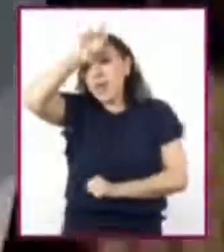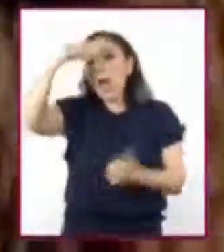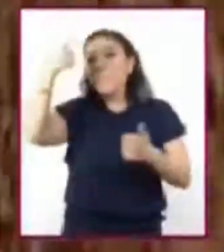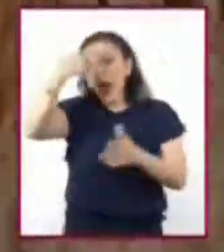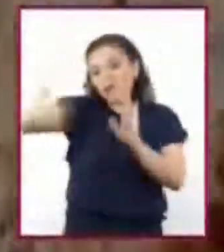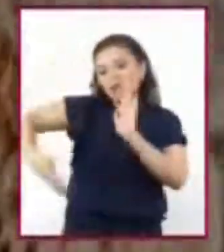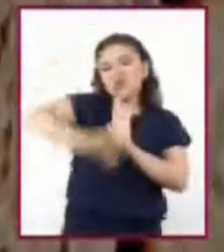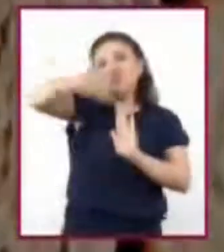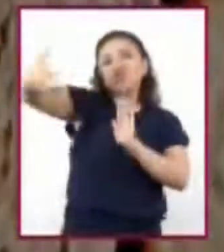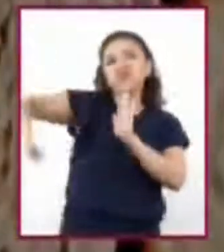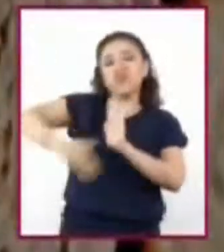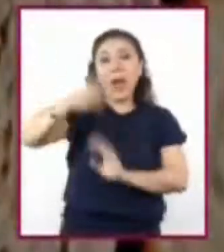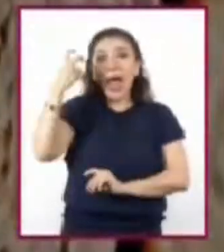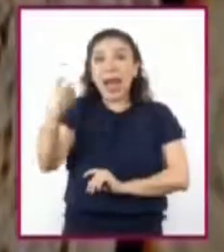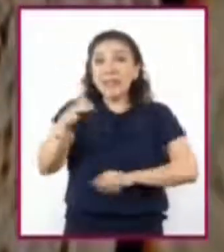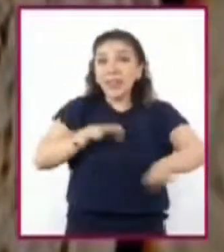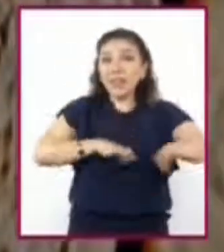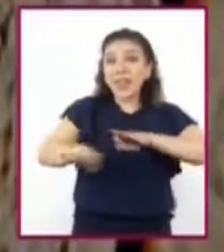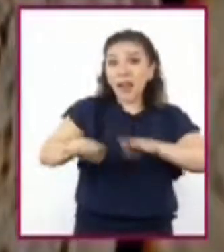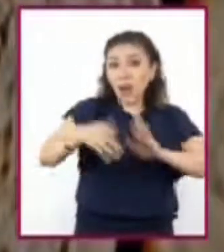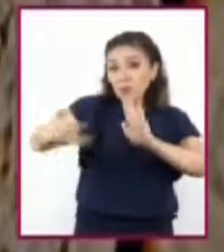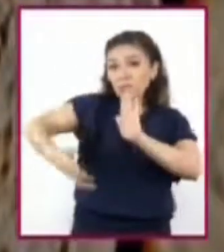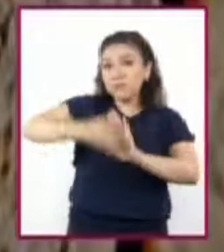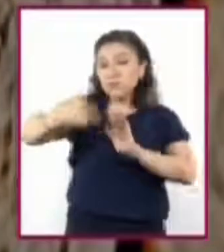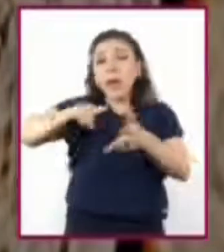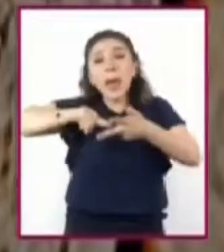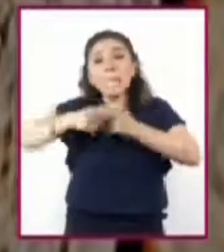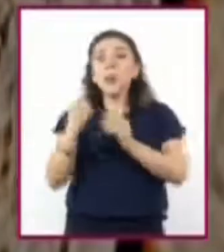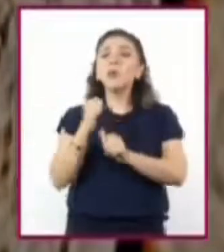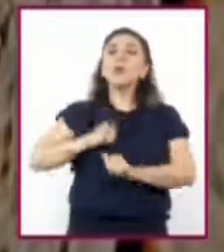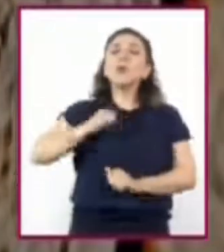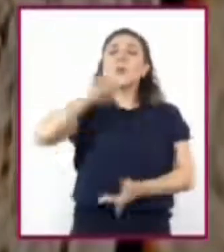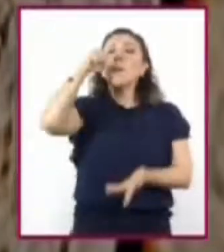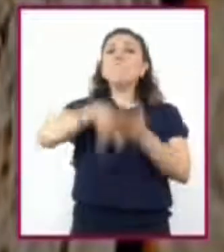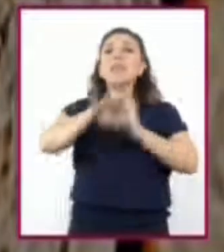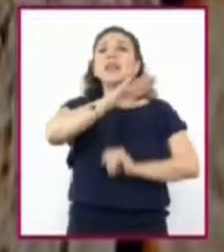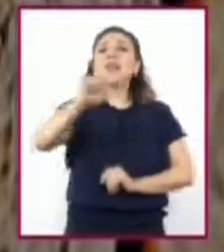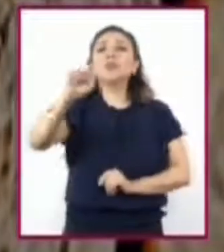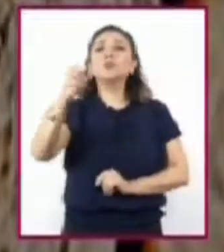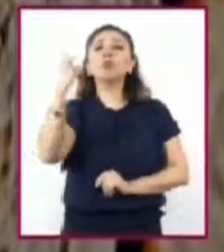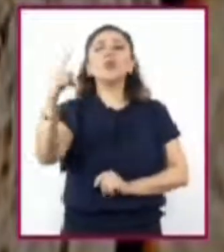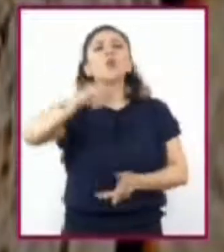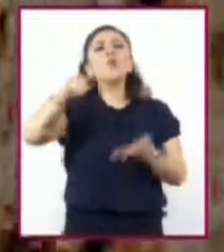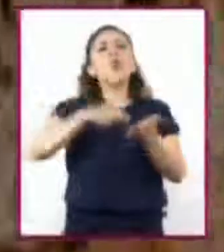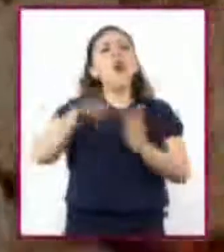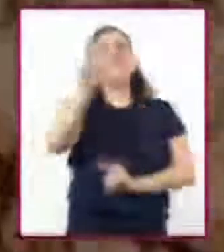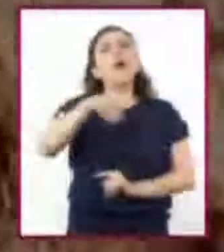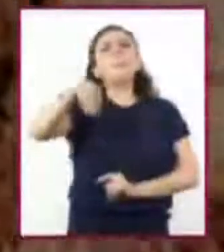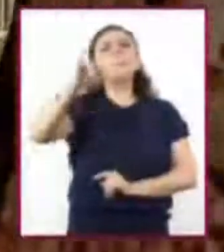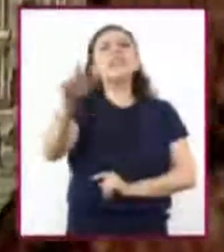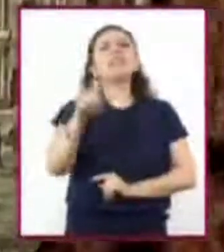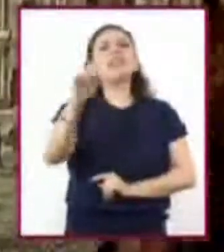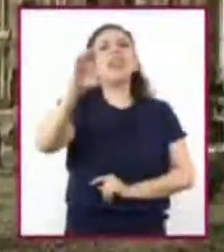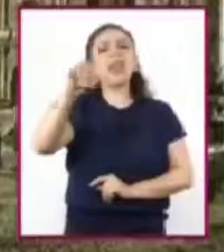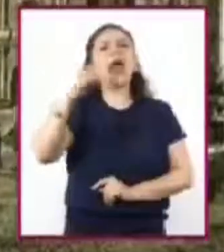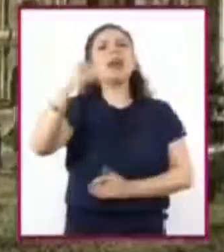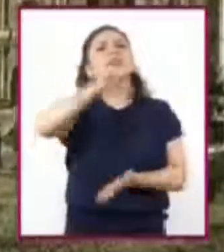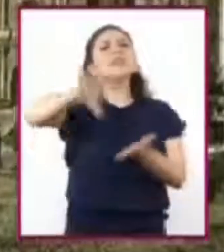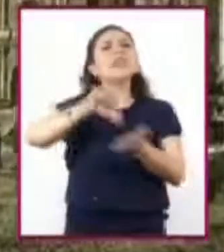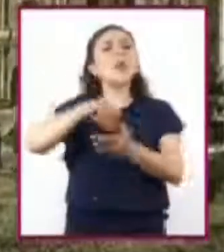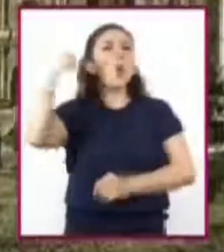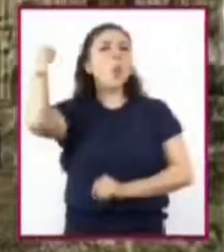excavación. La actividad minera inició en 1522 en la zona mixteca y en el Valle Central de